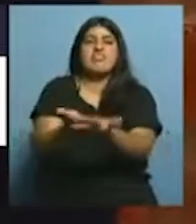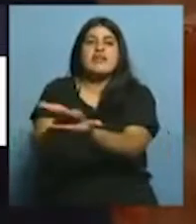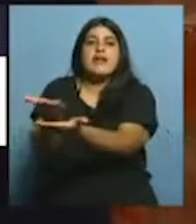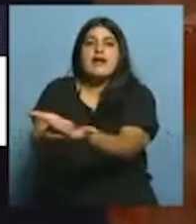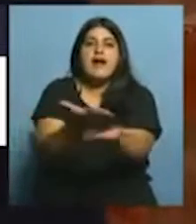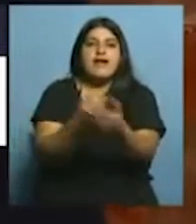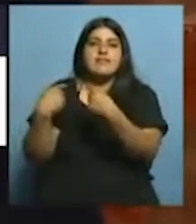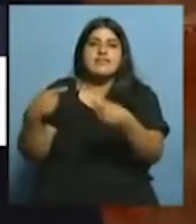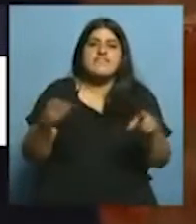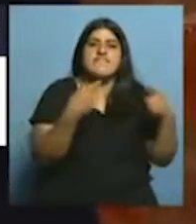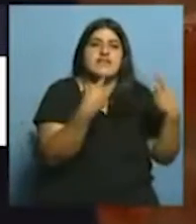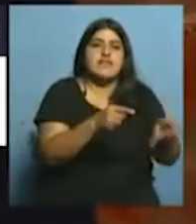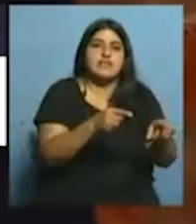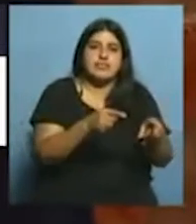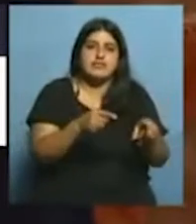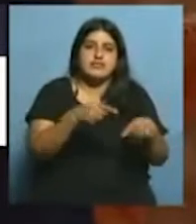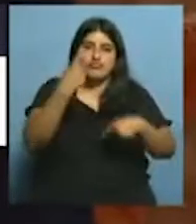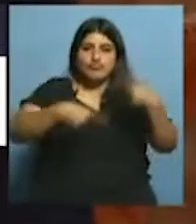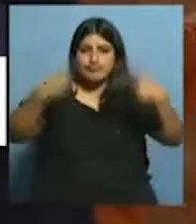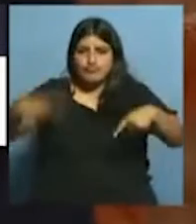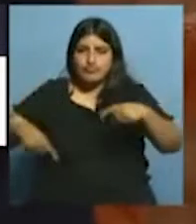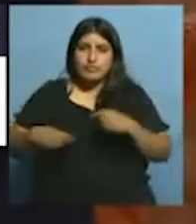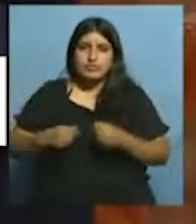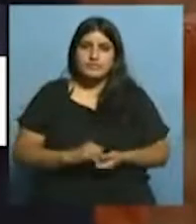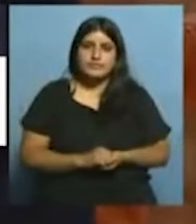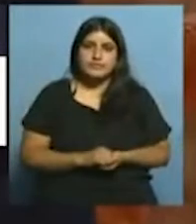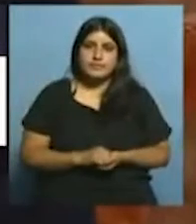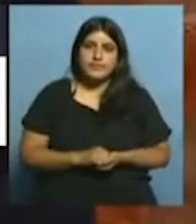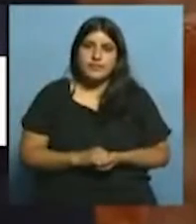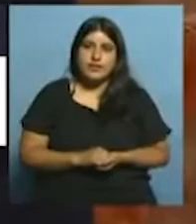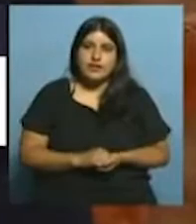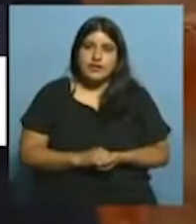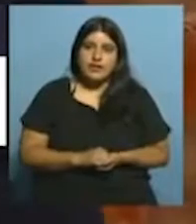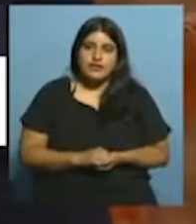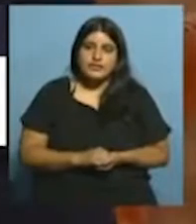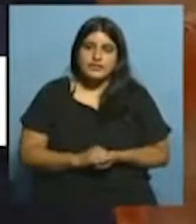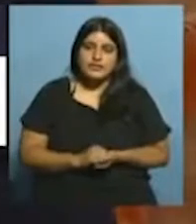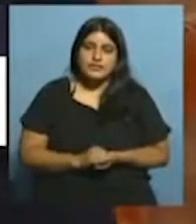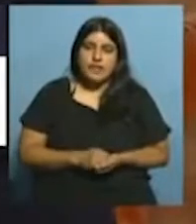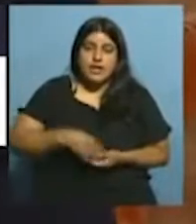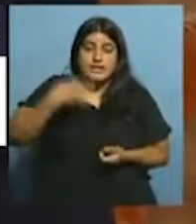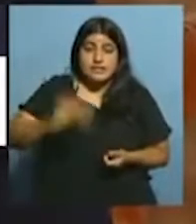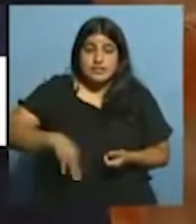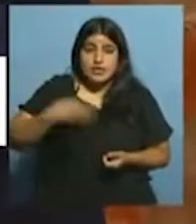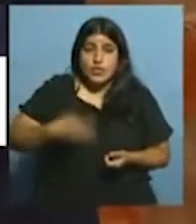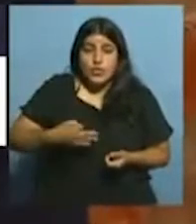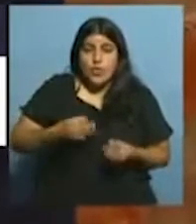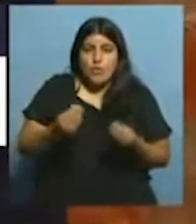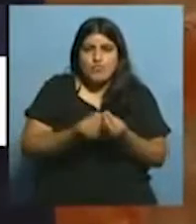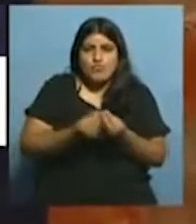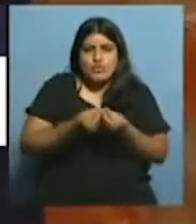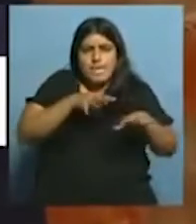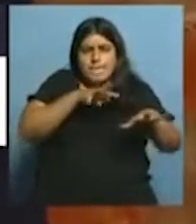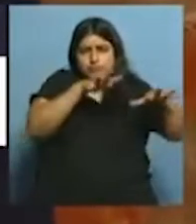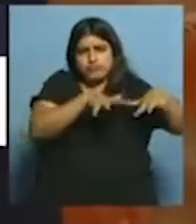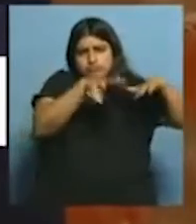equipamientos ahí, con motivo de esta peregrinación, que seguramente va a ser mucho más